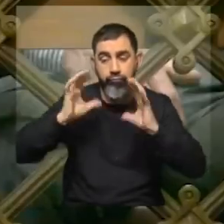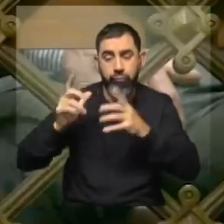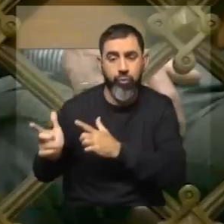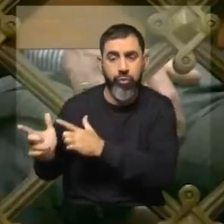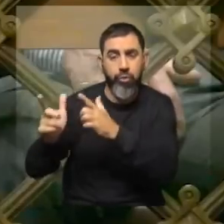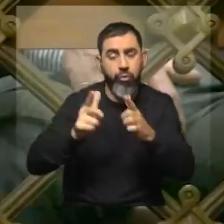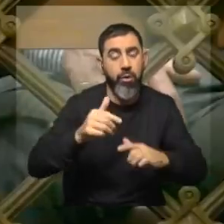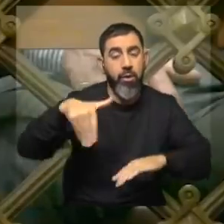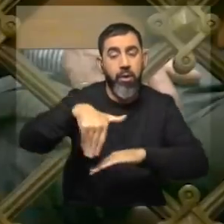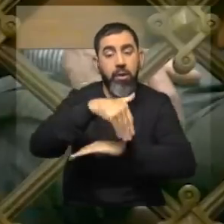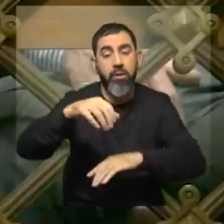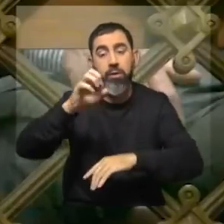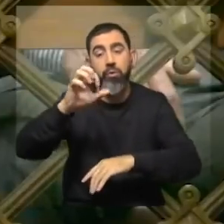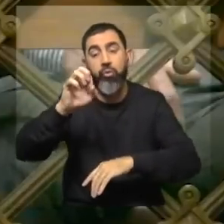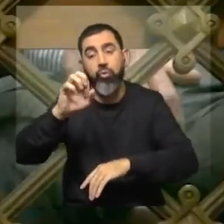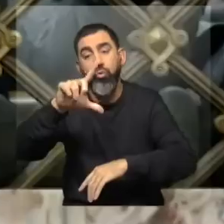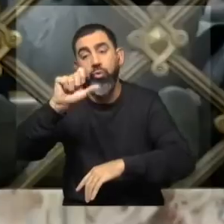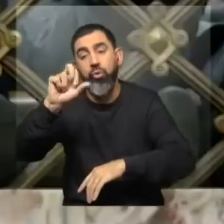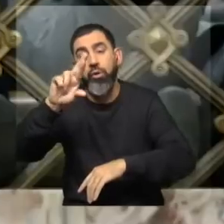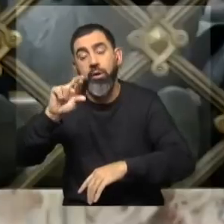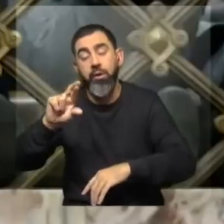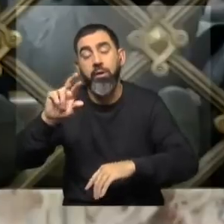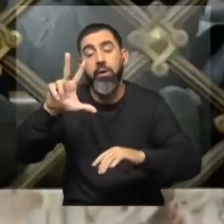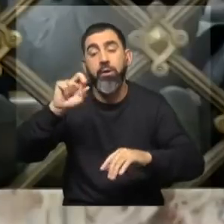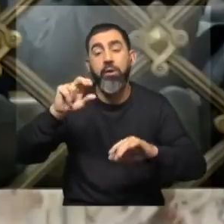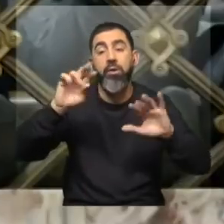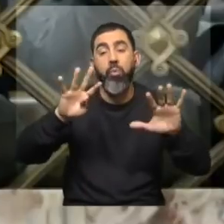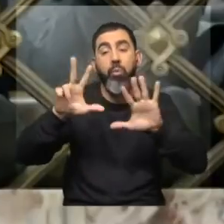tiroteo en la finca de Mariano solar 3098